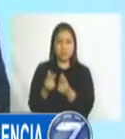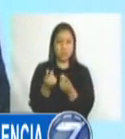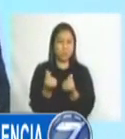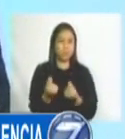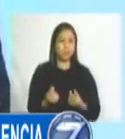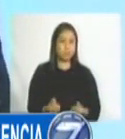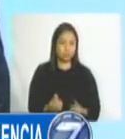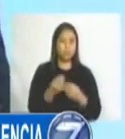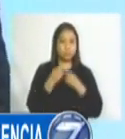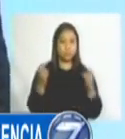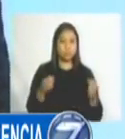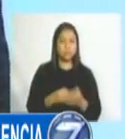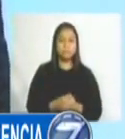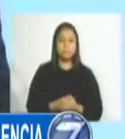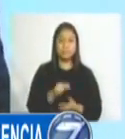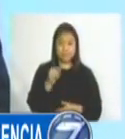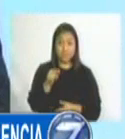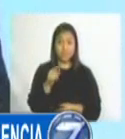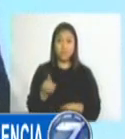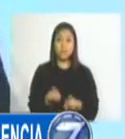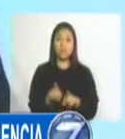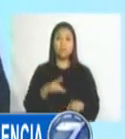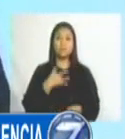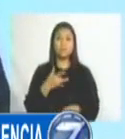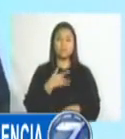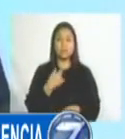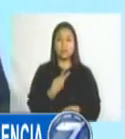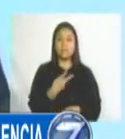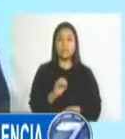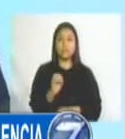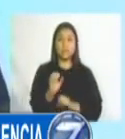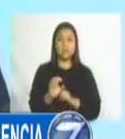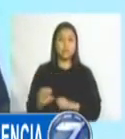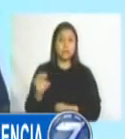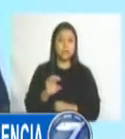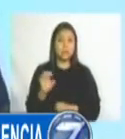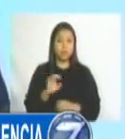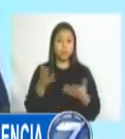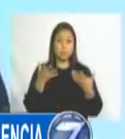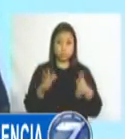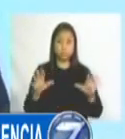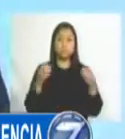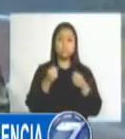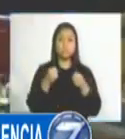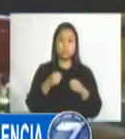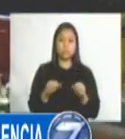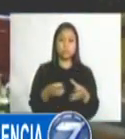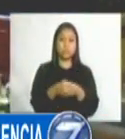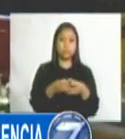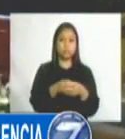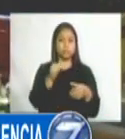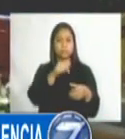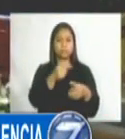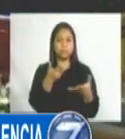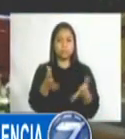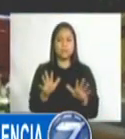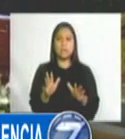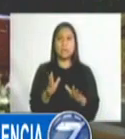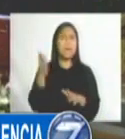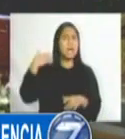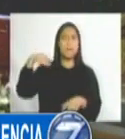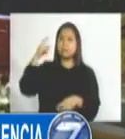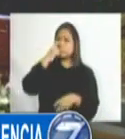públicos. En ese mismo sentido, el 20 de enero se procedió a la creación de una entidad sin